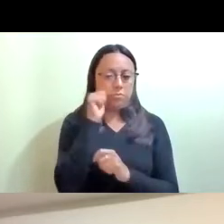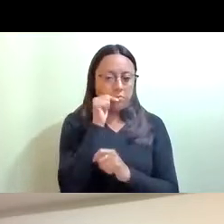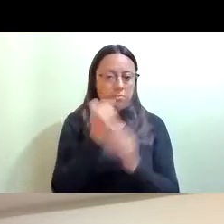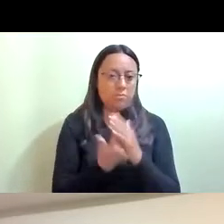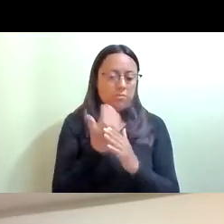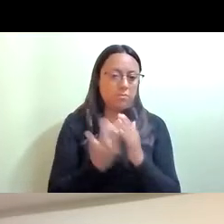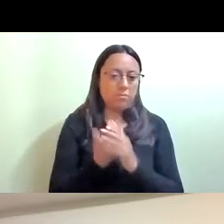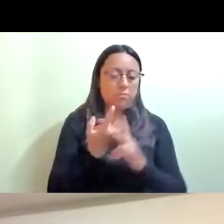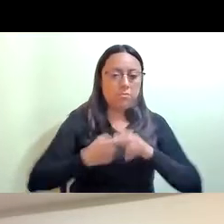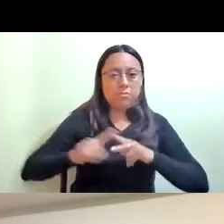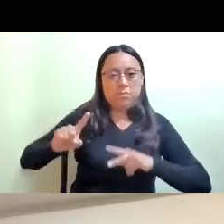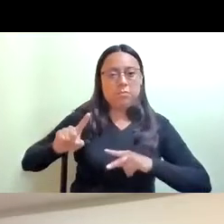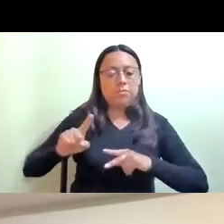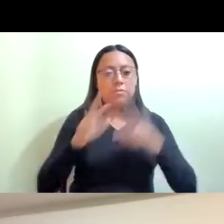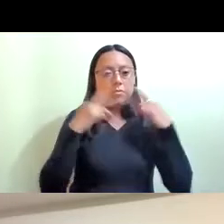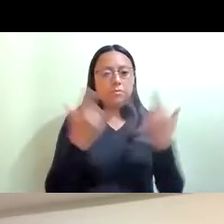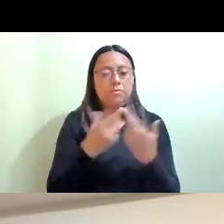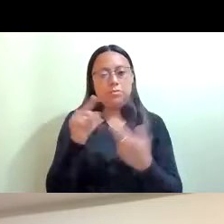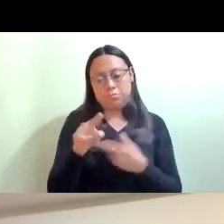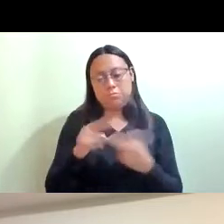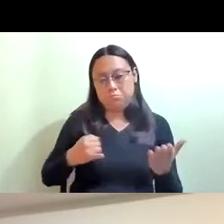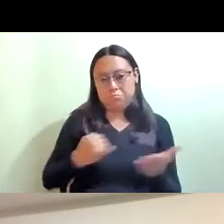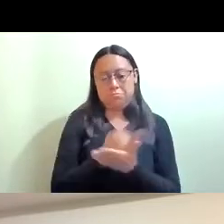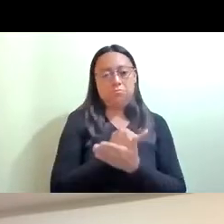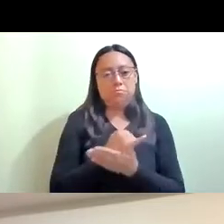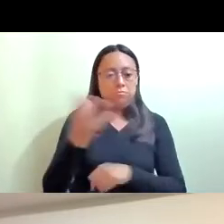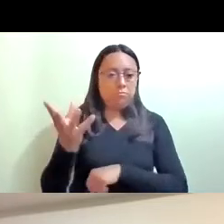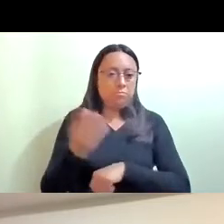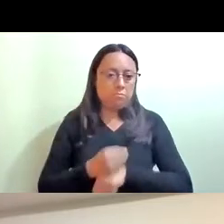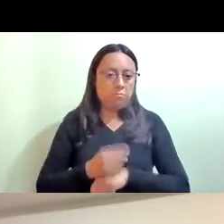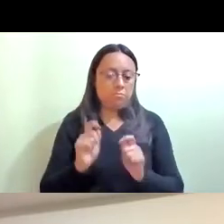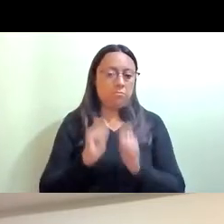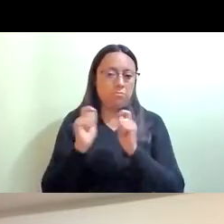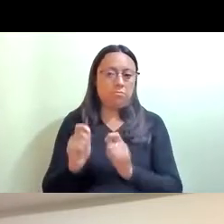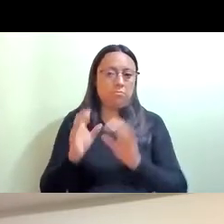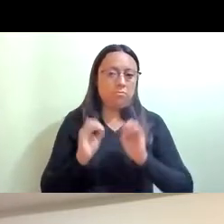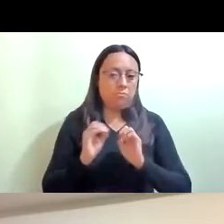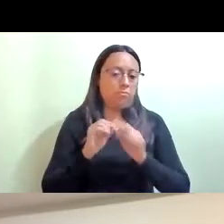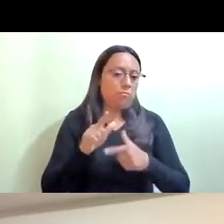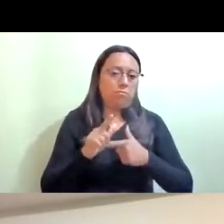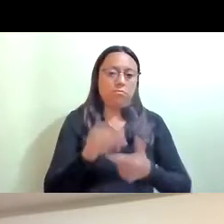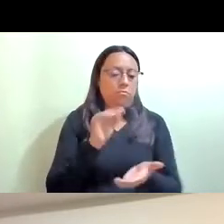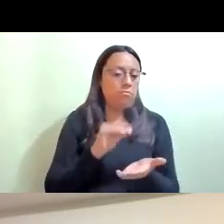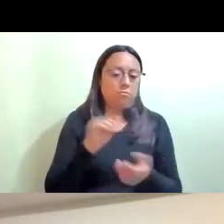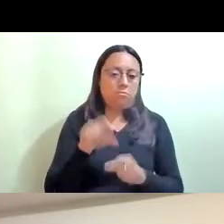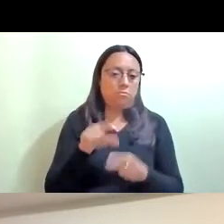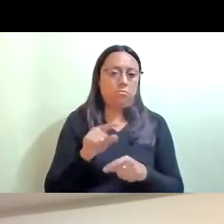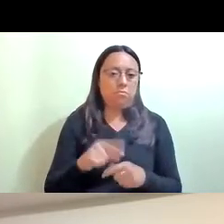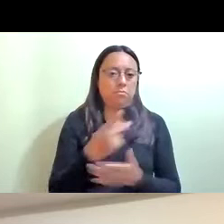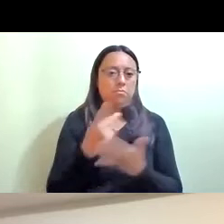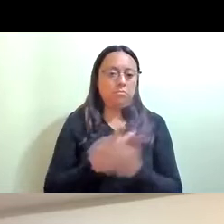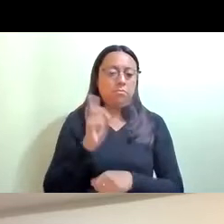usted determinará si se hace el ajuste del turno o se mantiene el que tiene como proyección el orden del día.